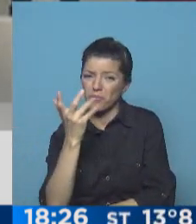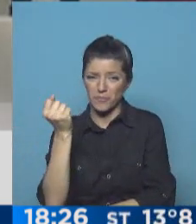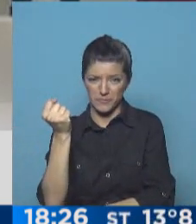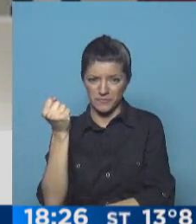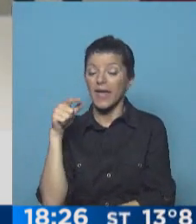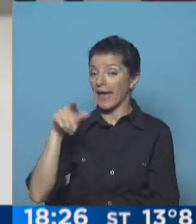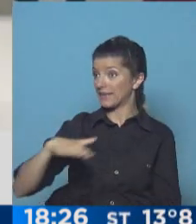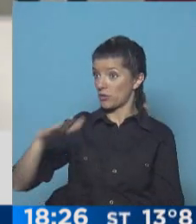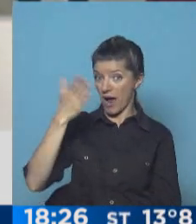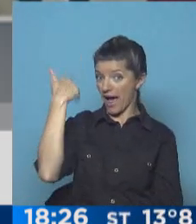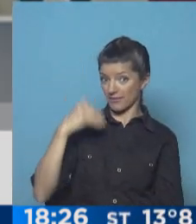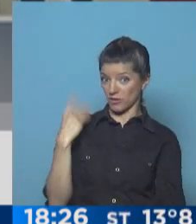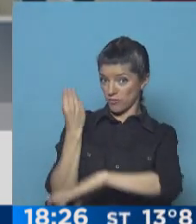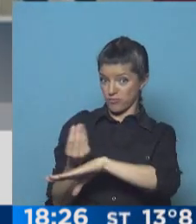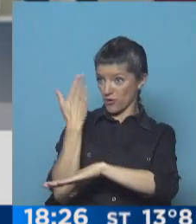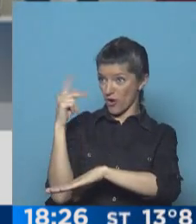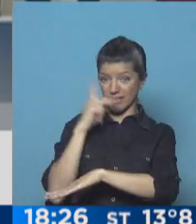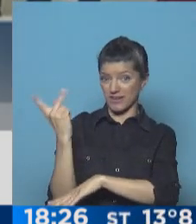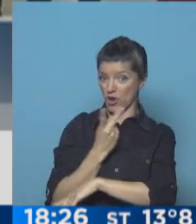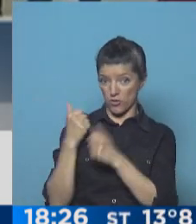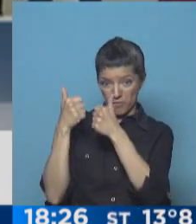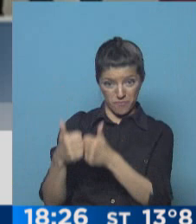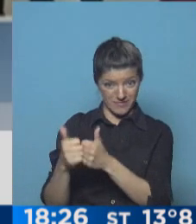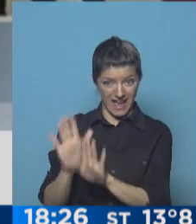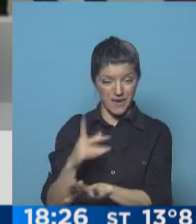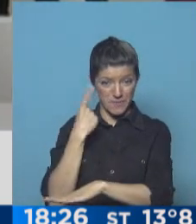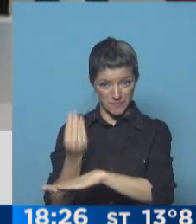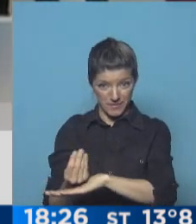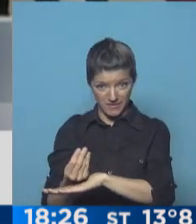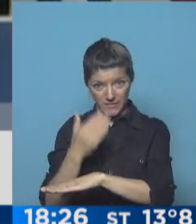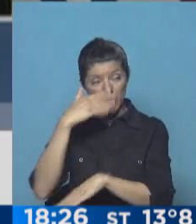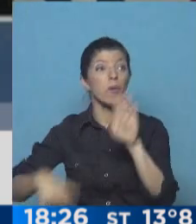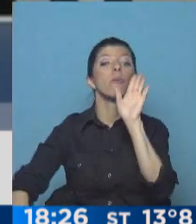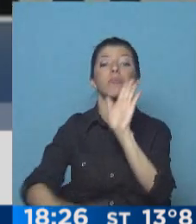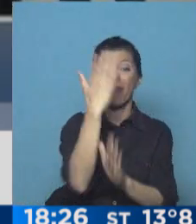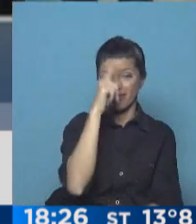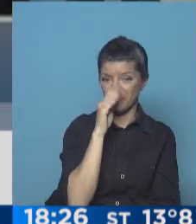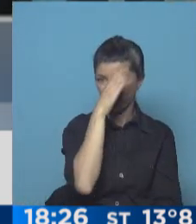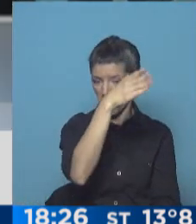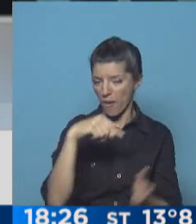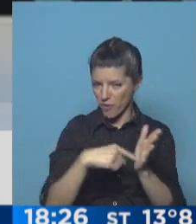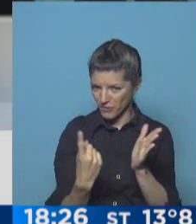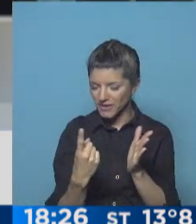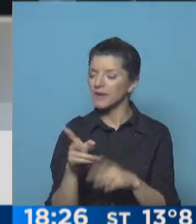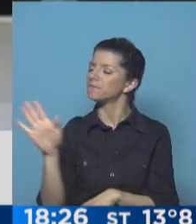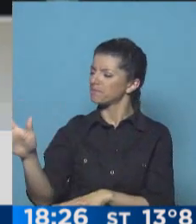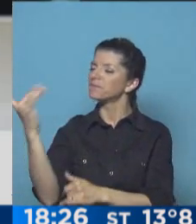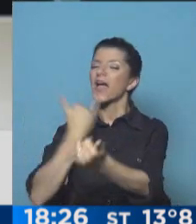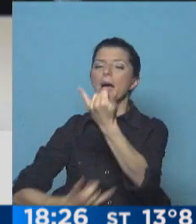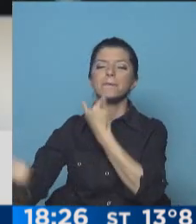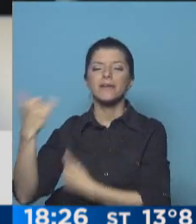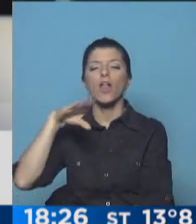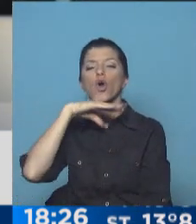Ese era el barrio donde vivíamos Kirchner y yo antes de salir para la gobernación. Así que, bueno, José, explícanos a todos los que